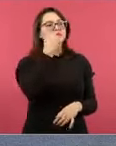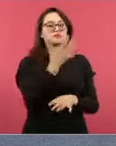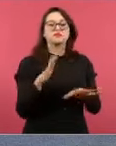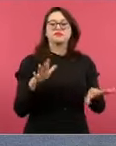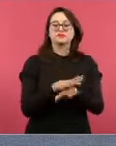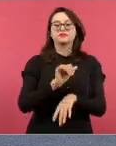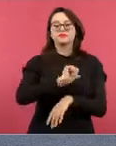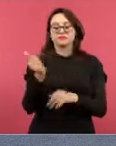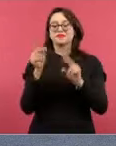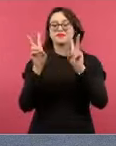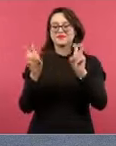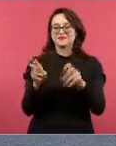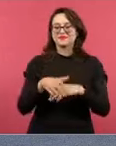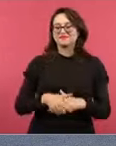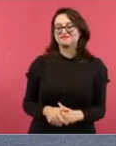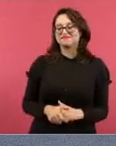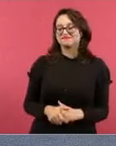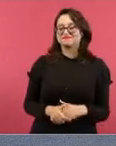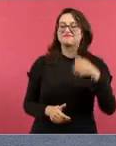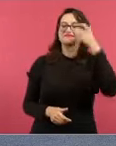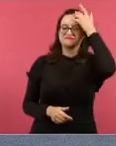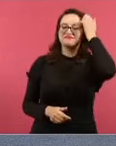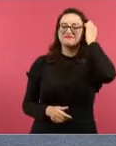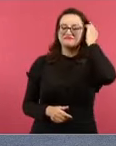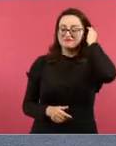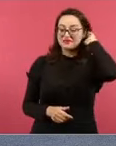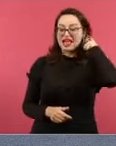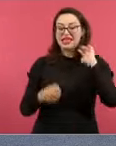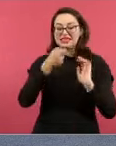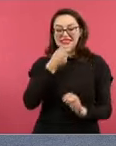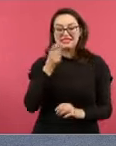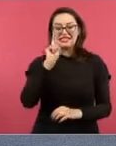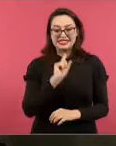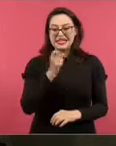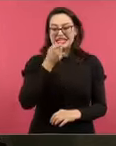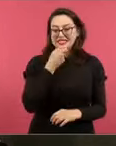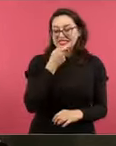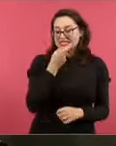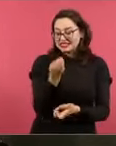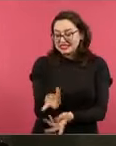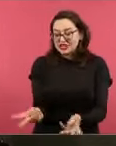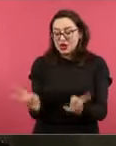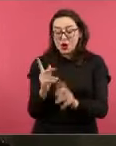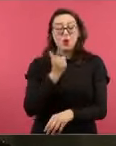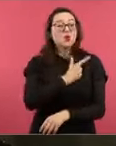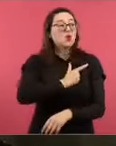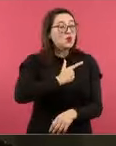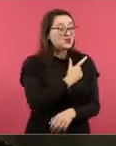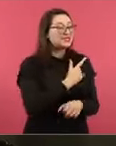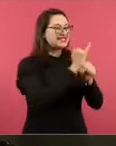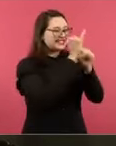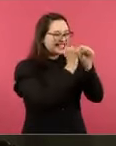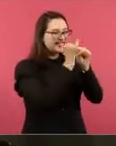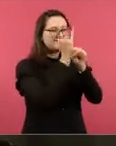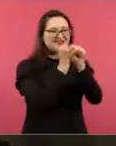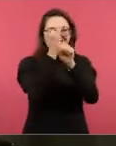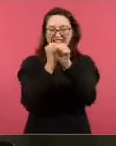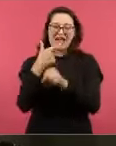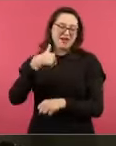caso, y todas las niñas y niños, porque les encantan, no sé a ustedes, a mí, la edad que tengo, no voy a decir cuál es, me